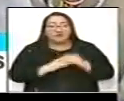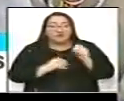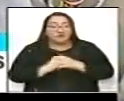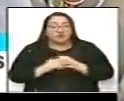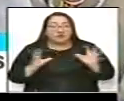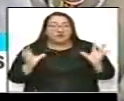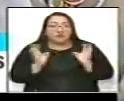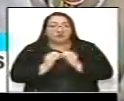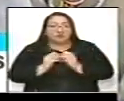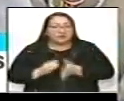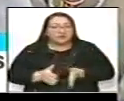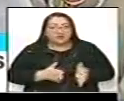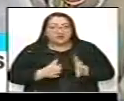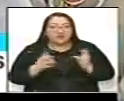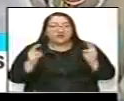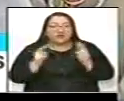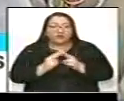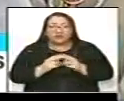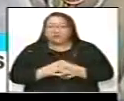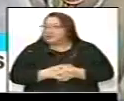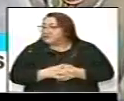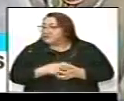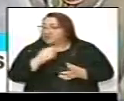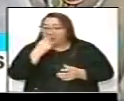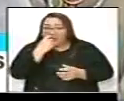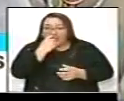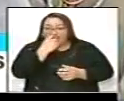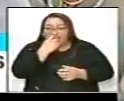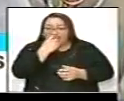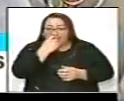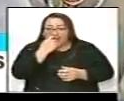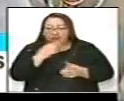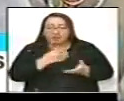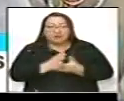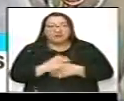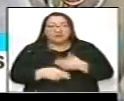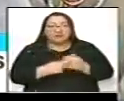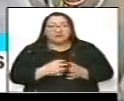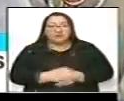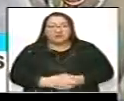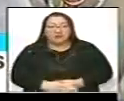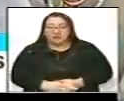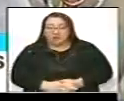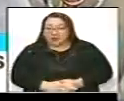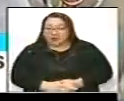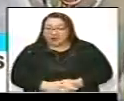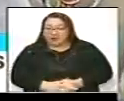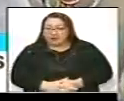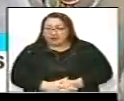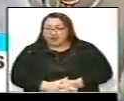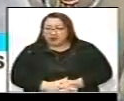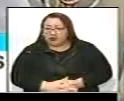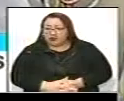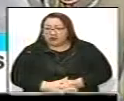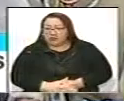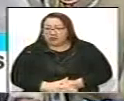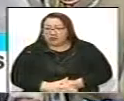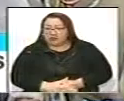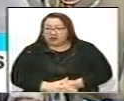juntos caminos para encontrar aquello que nos permita avanzar? Yo quiero decir algo